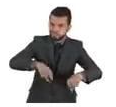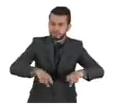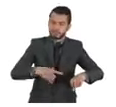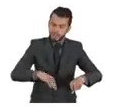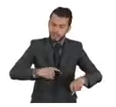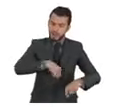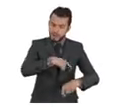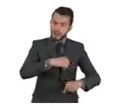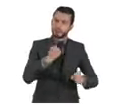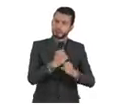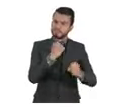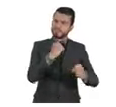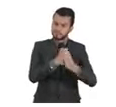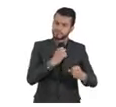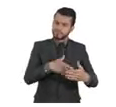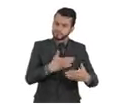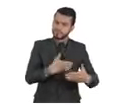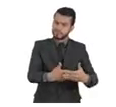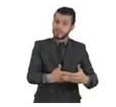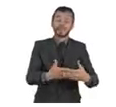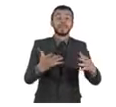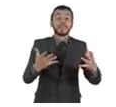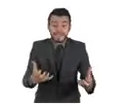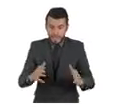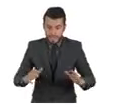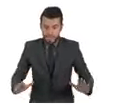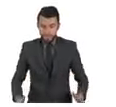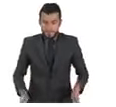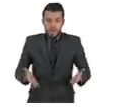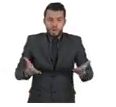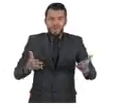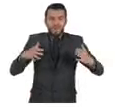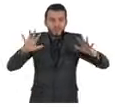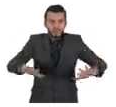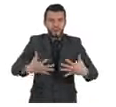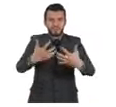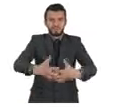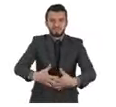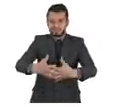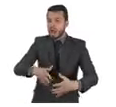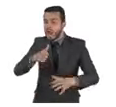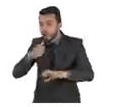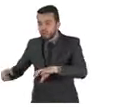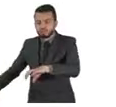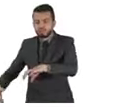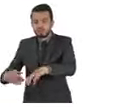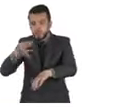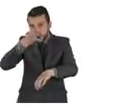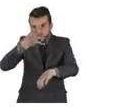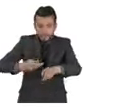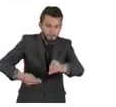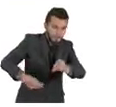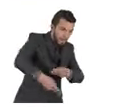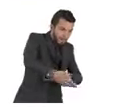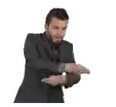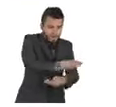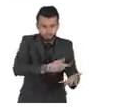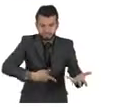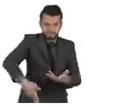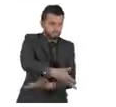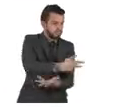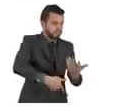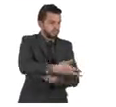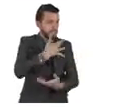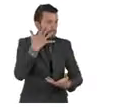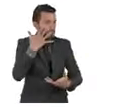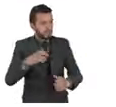fuertemente por la ampliación y la mejora de nuestras plantas, la modernización y también en términos de recirculación de